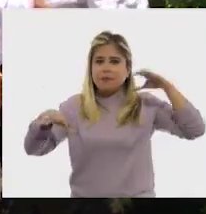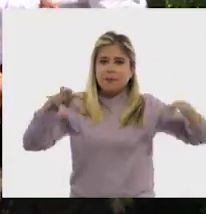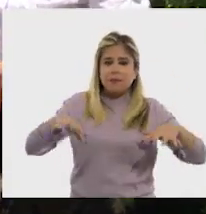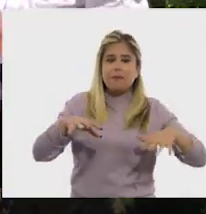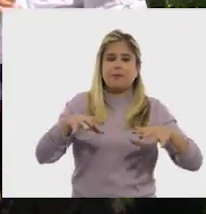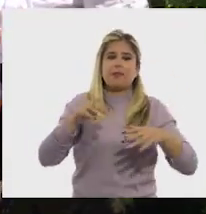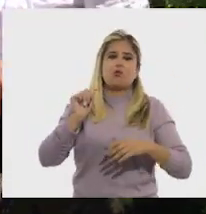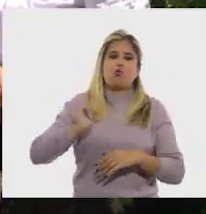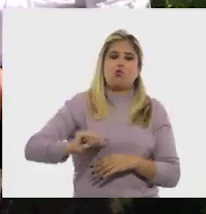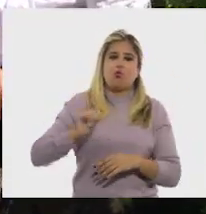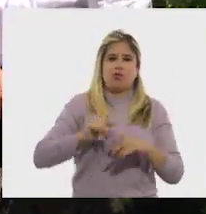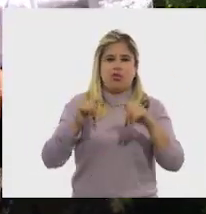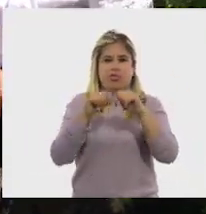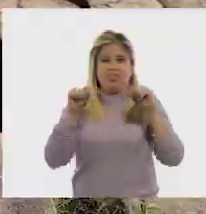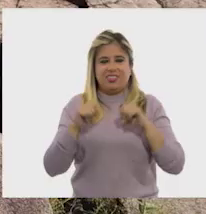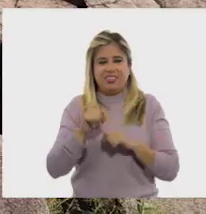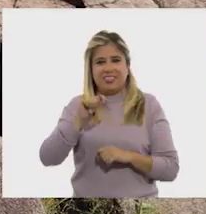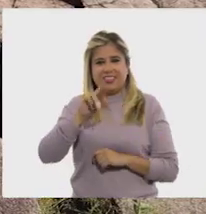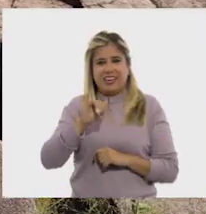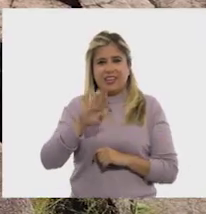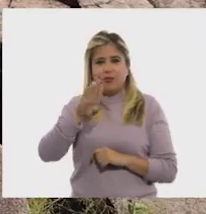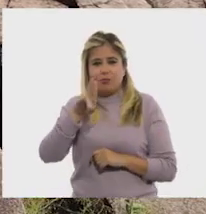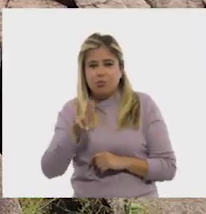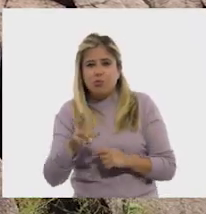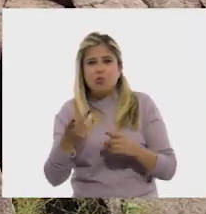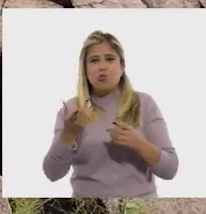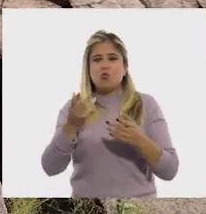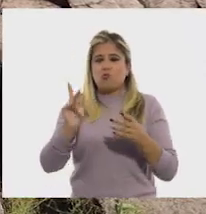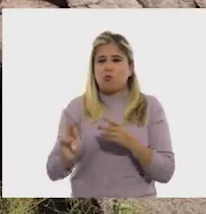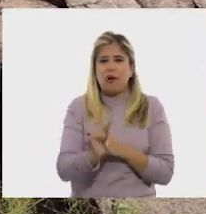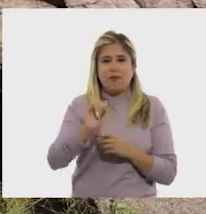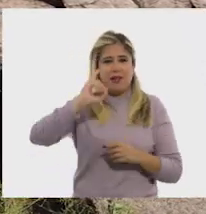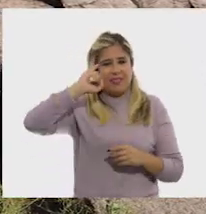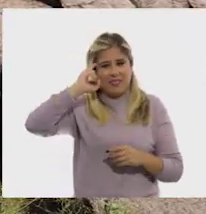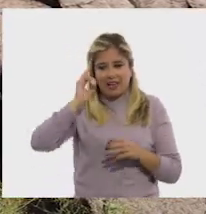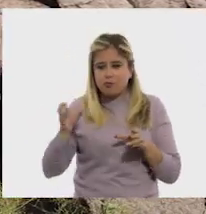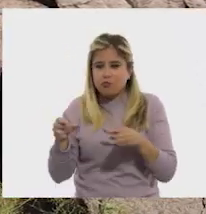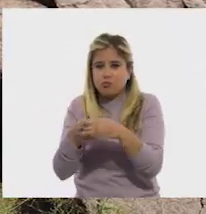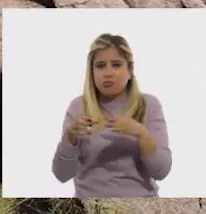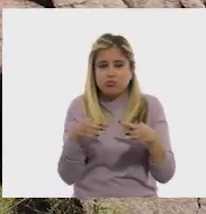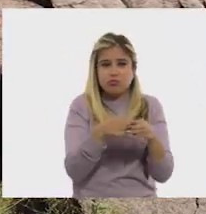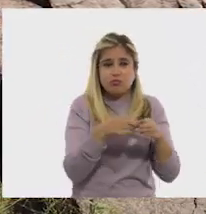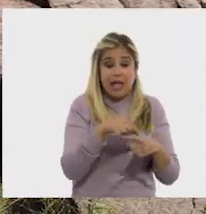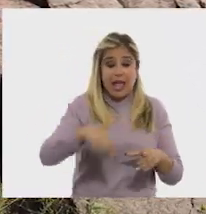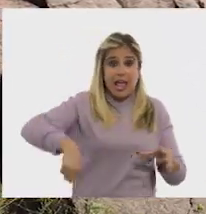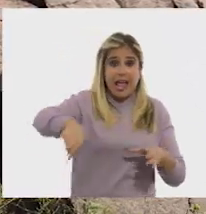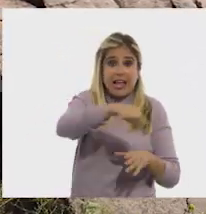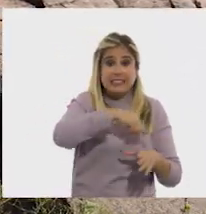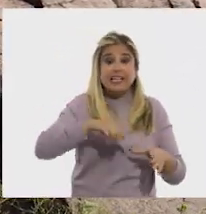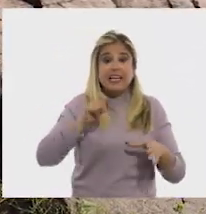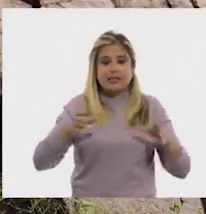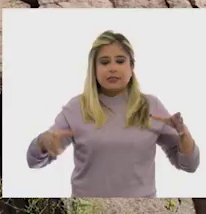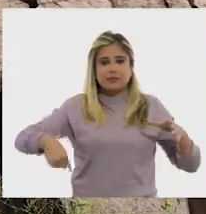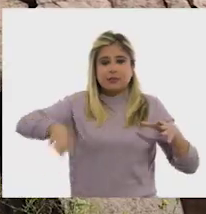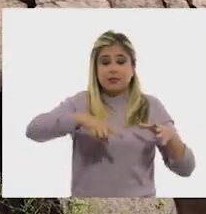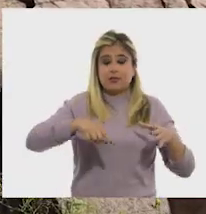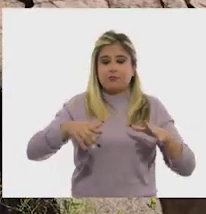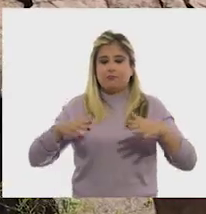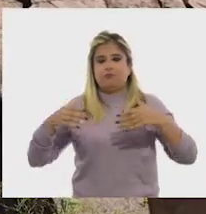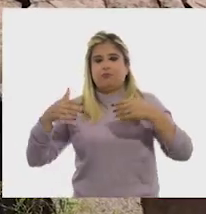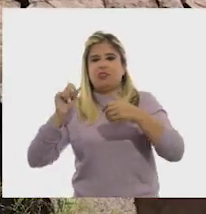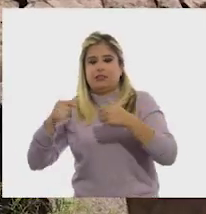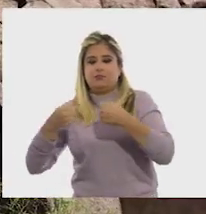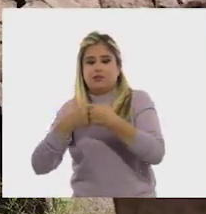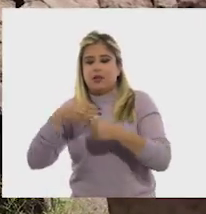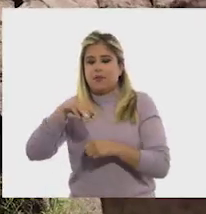de los mayos, de los yoremes, de todas las regiones que venían aquí de todas partes, porque esta era la línea entre Mesoamérica y